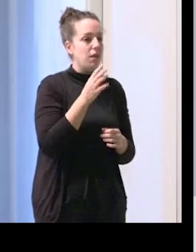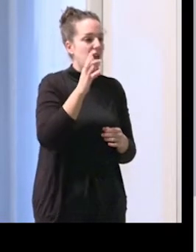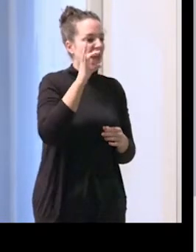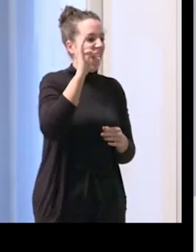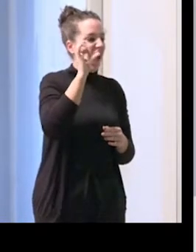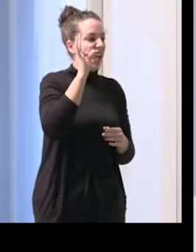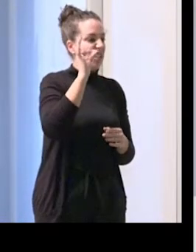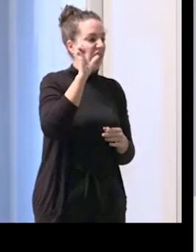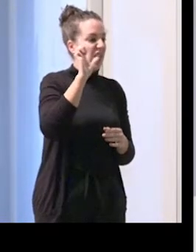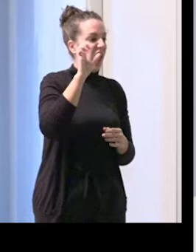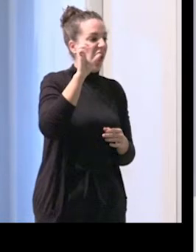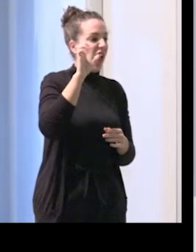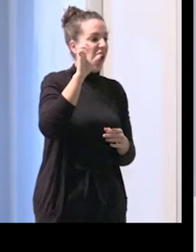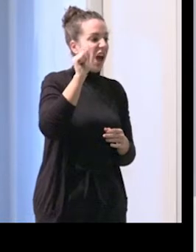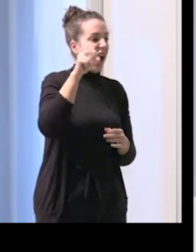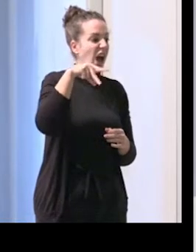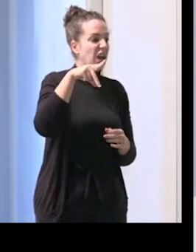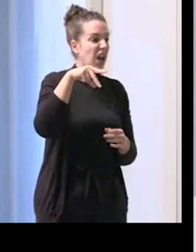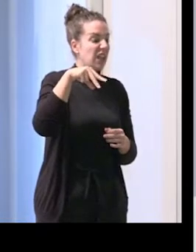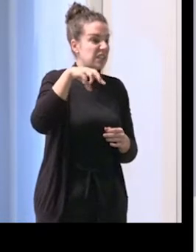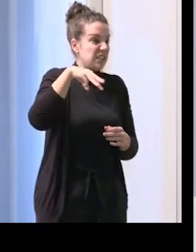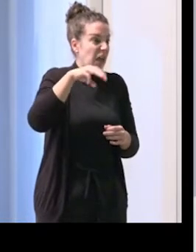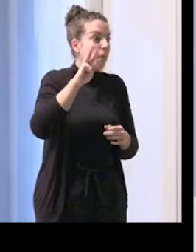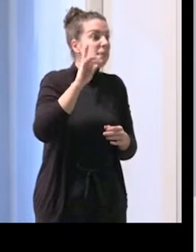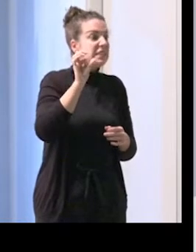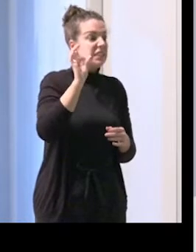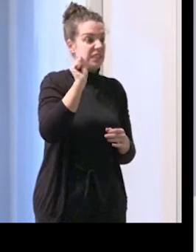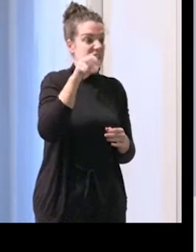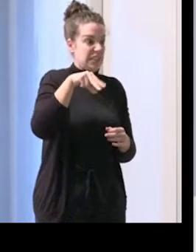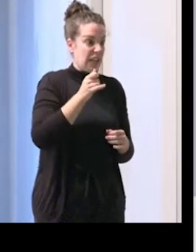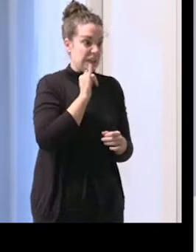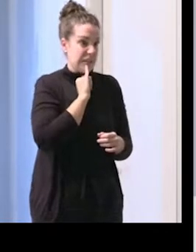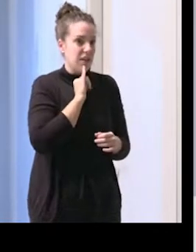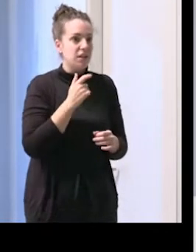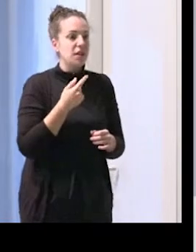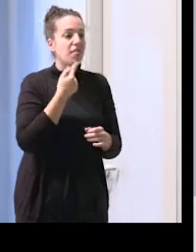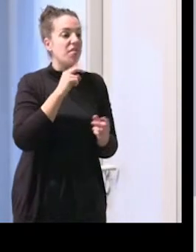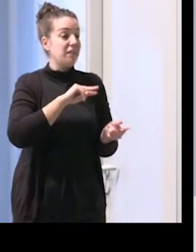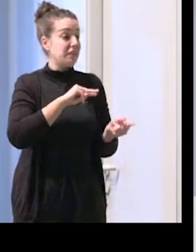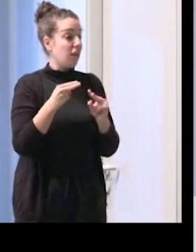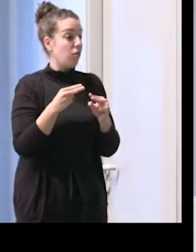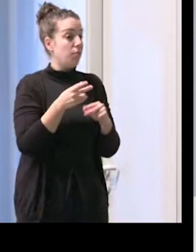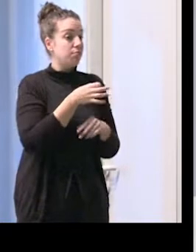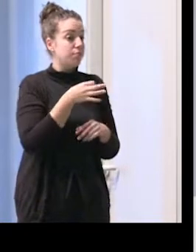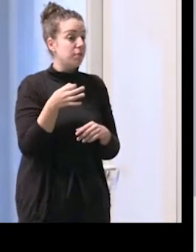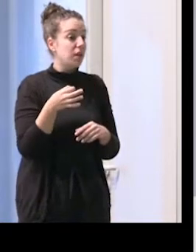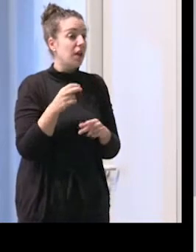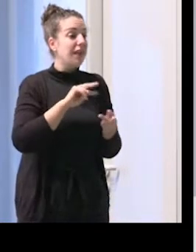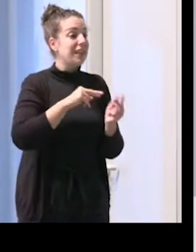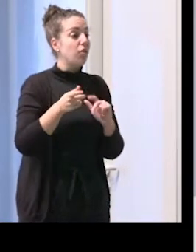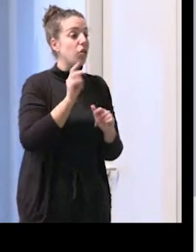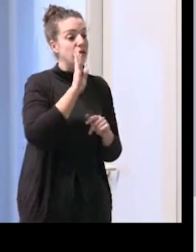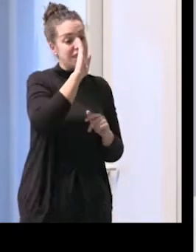cells. Muy posiblemente lo hayan escuchado mucho también en los medios. La traducción más apropiada o la traducción más directa